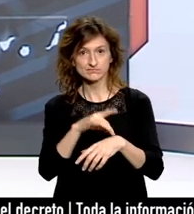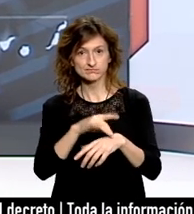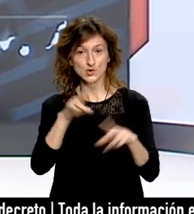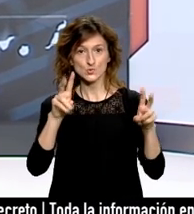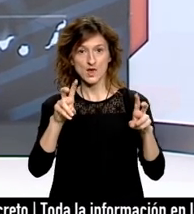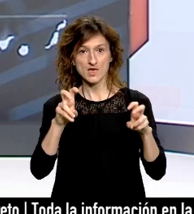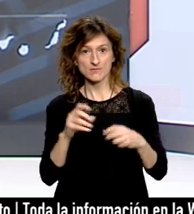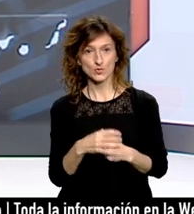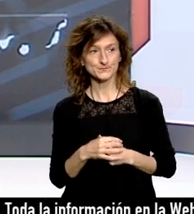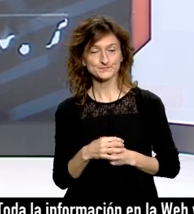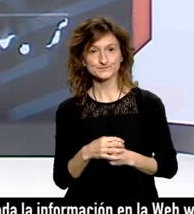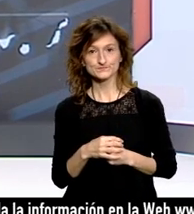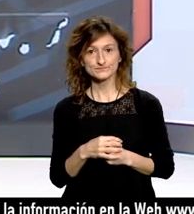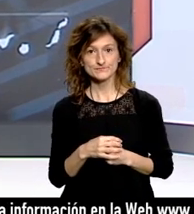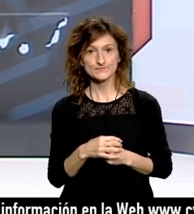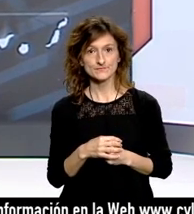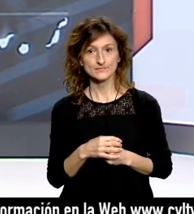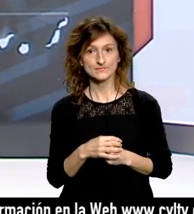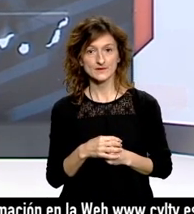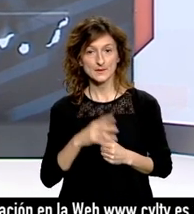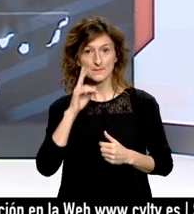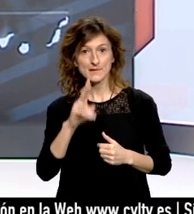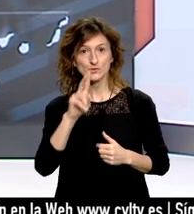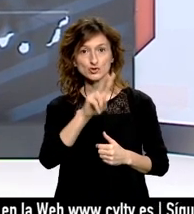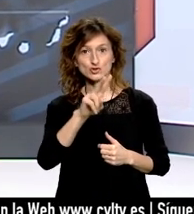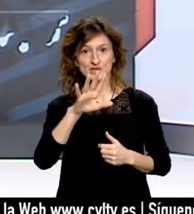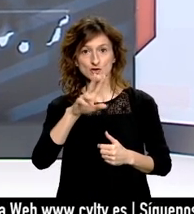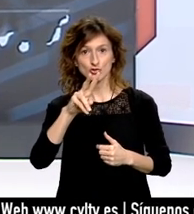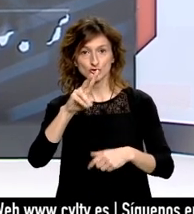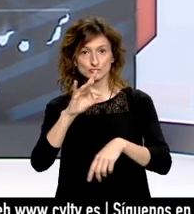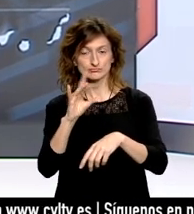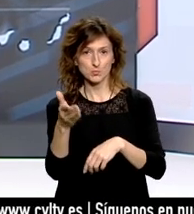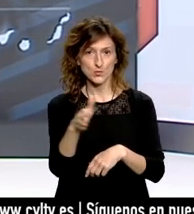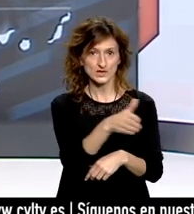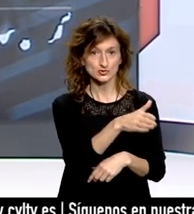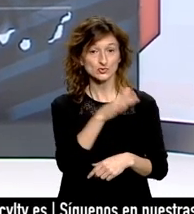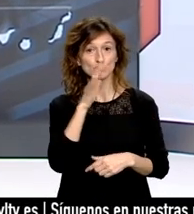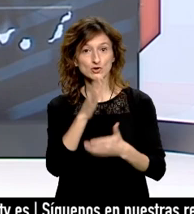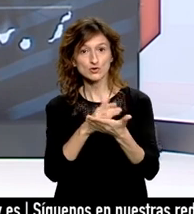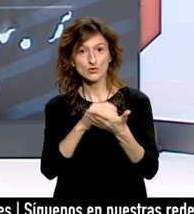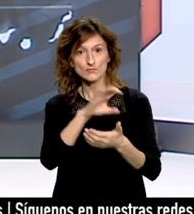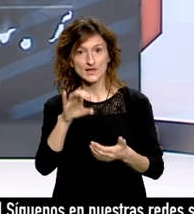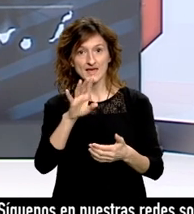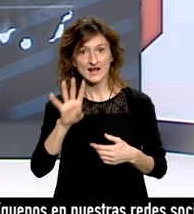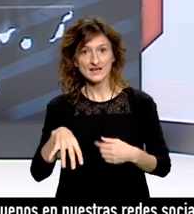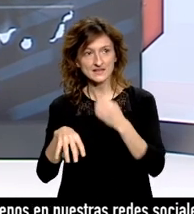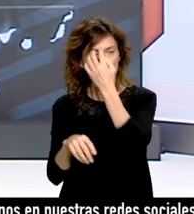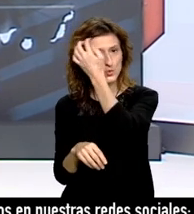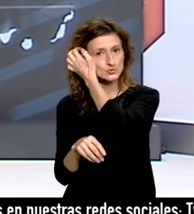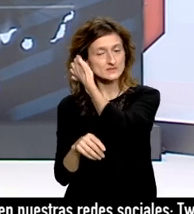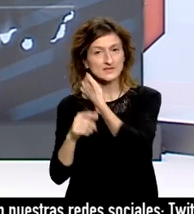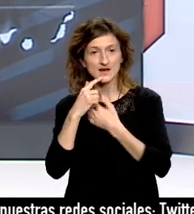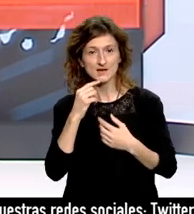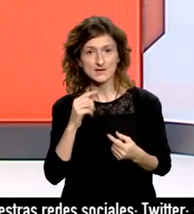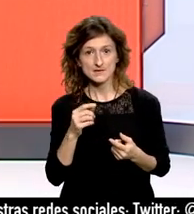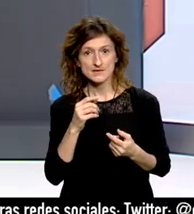16.233 nuevos casos se han registrado. Además, se suman 252 fallecidos. Por comunidades, Cataluña avanza en